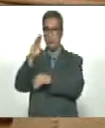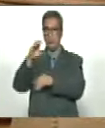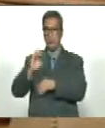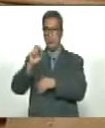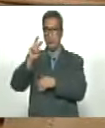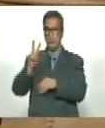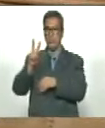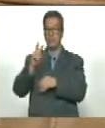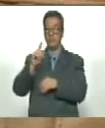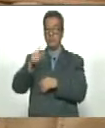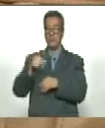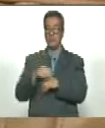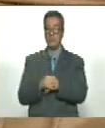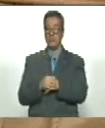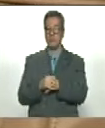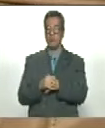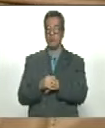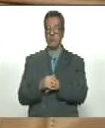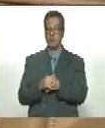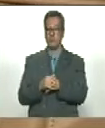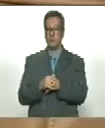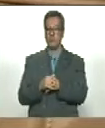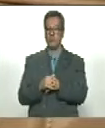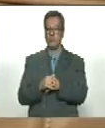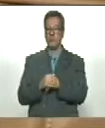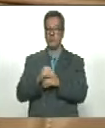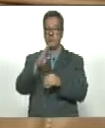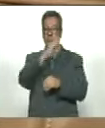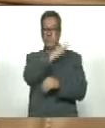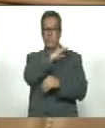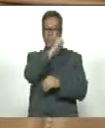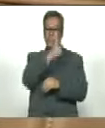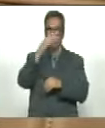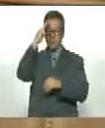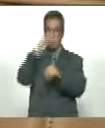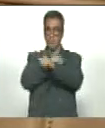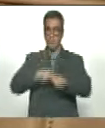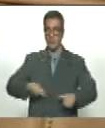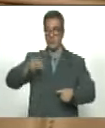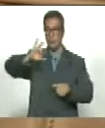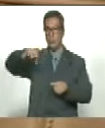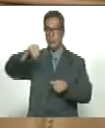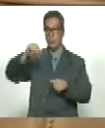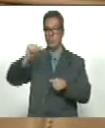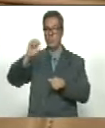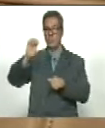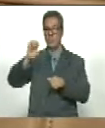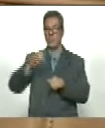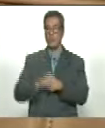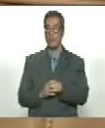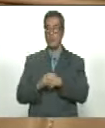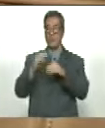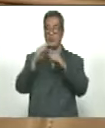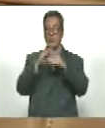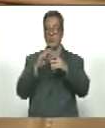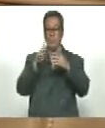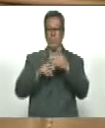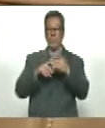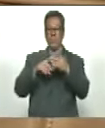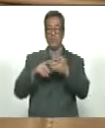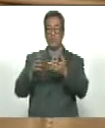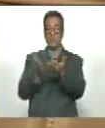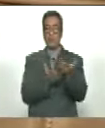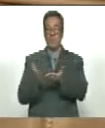de Venezuela. El capitán ejército José David Cabello Rondón, superintendente del